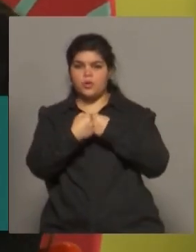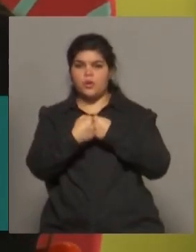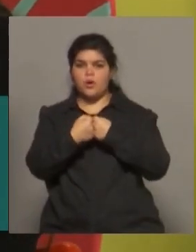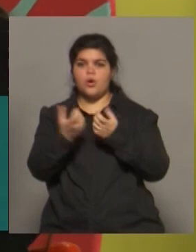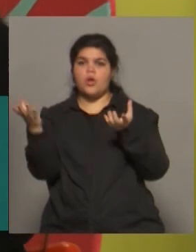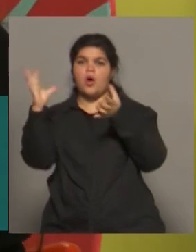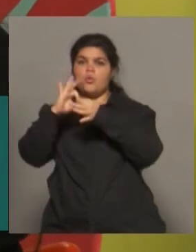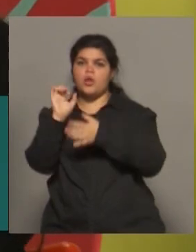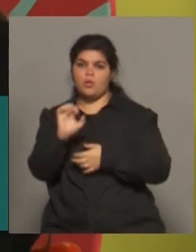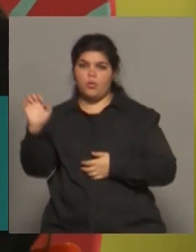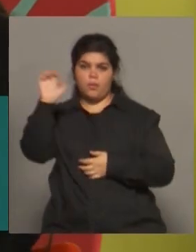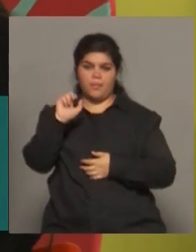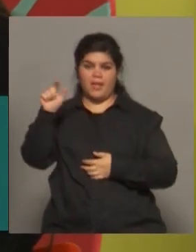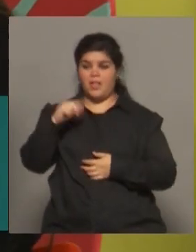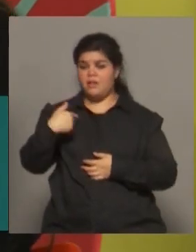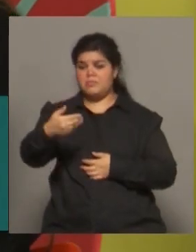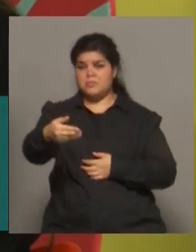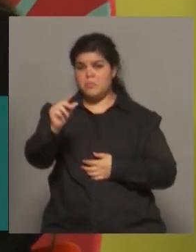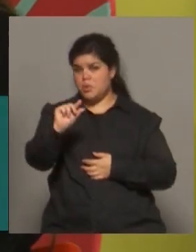Europea, que lo tenemos a unos días,